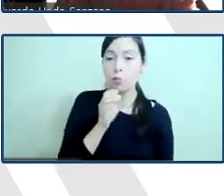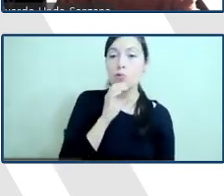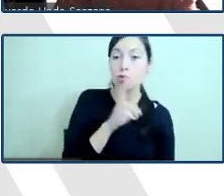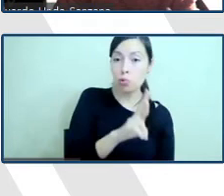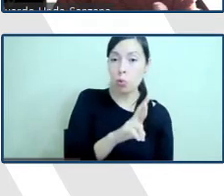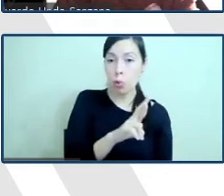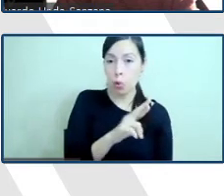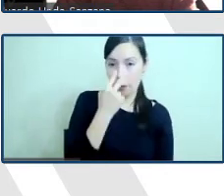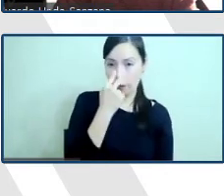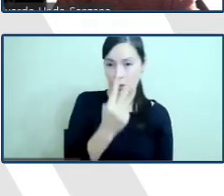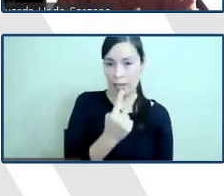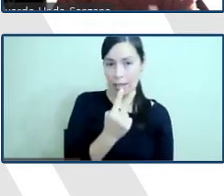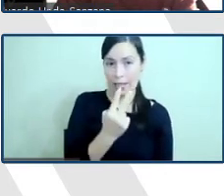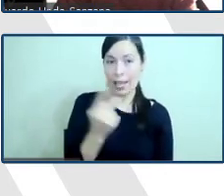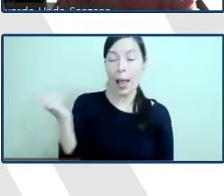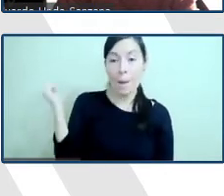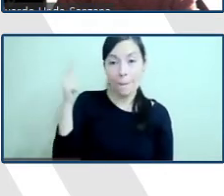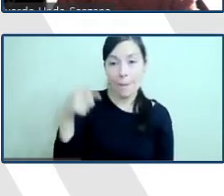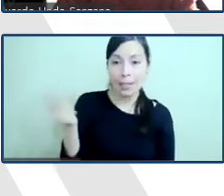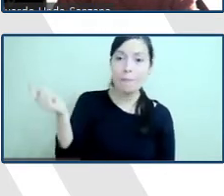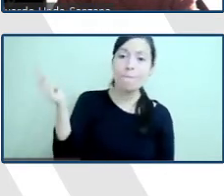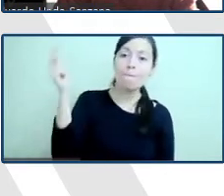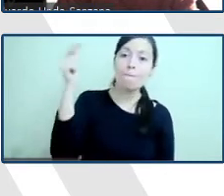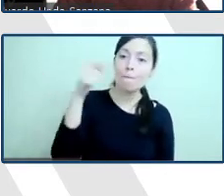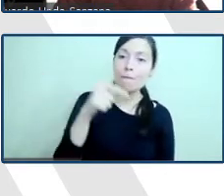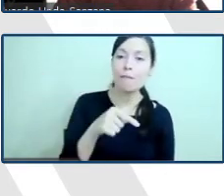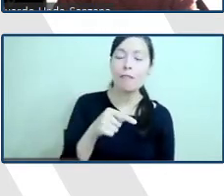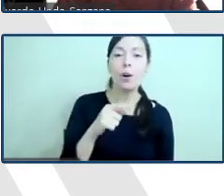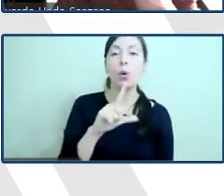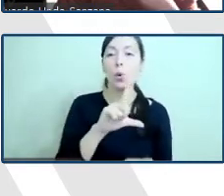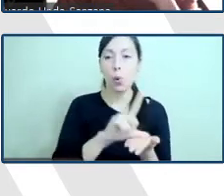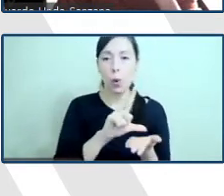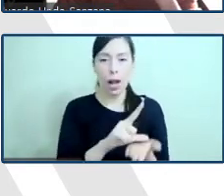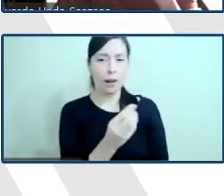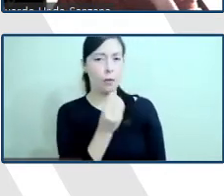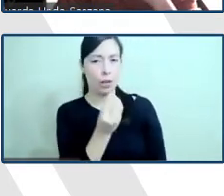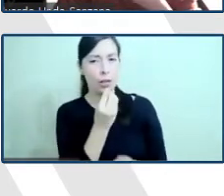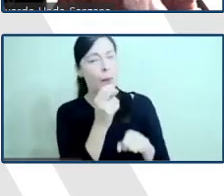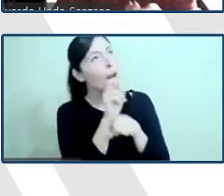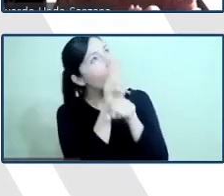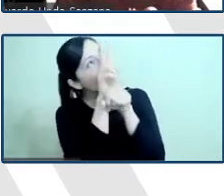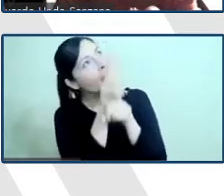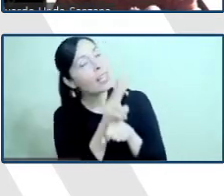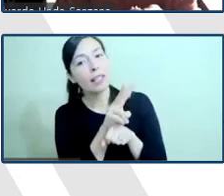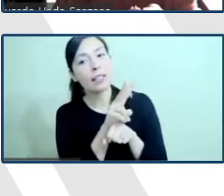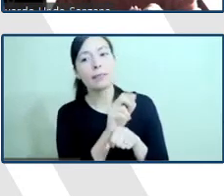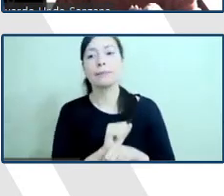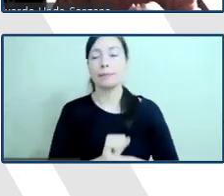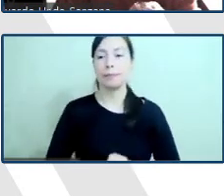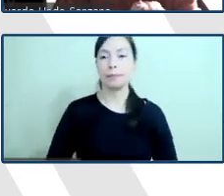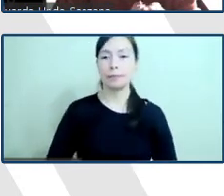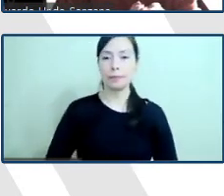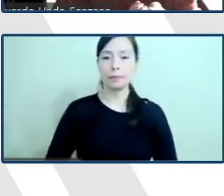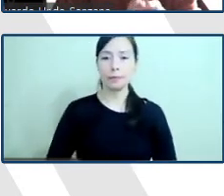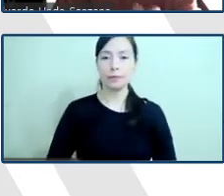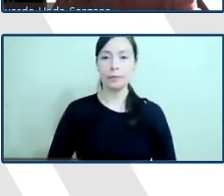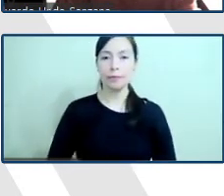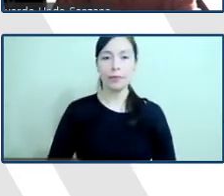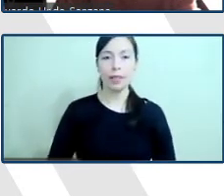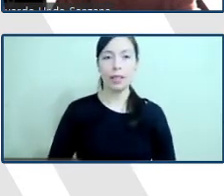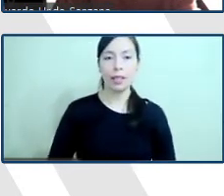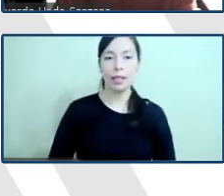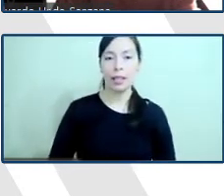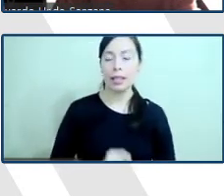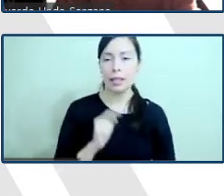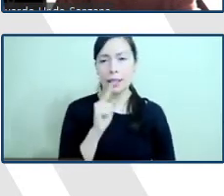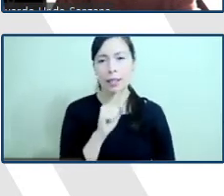mandataron para encontrar cuál era un buen lugar para hacer estas observaciones. Y resulta que explora 3